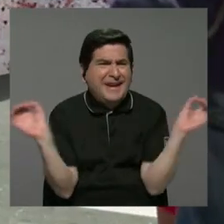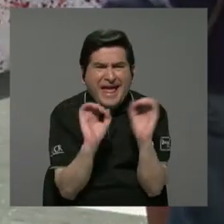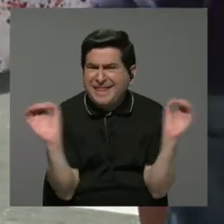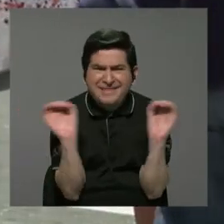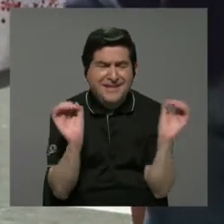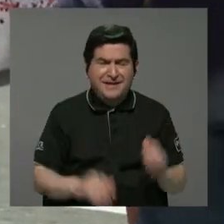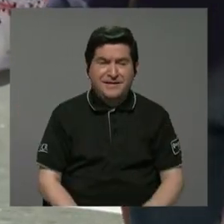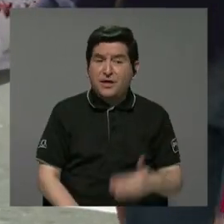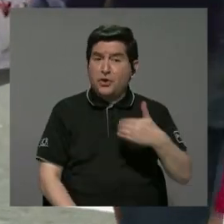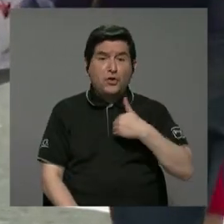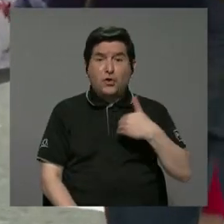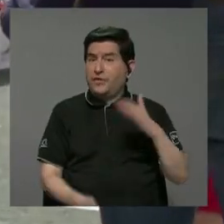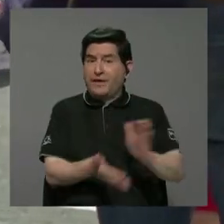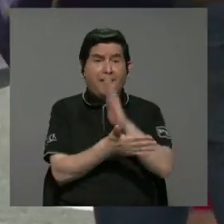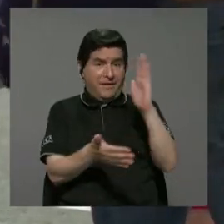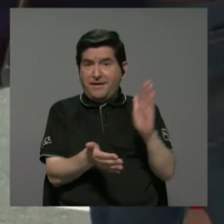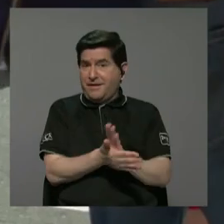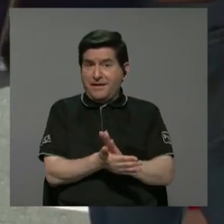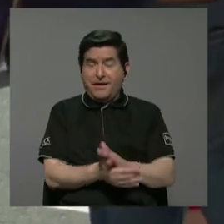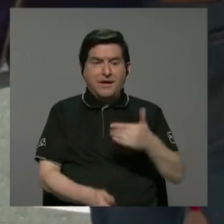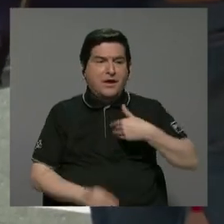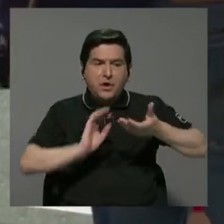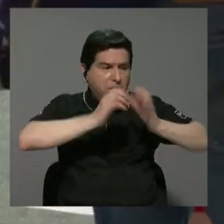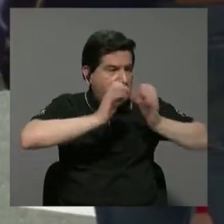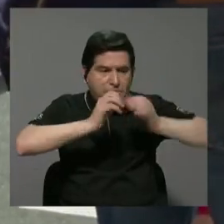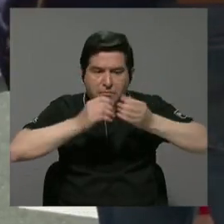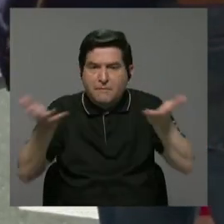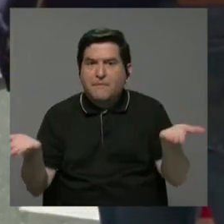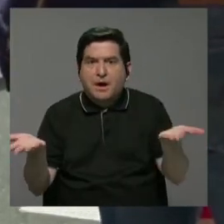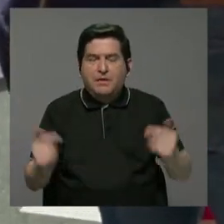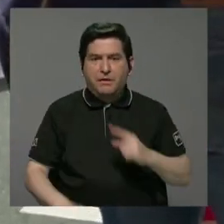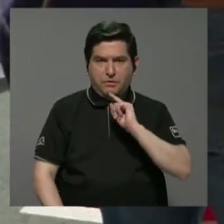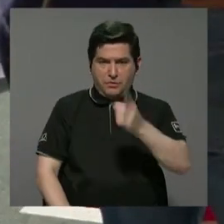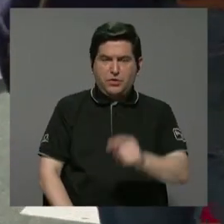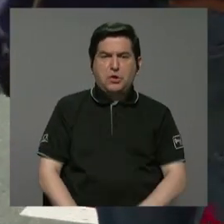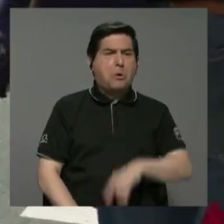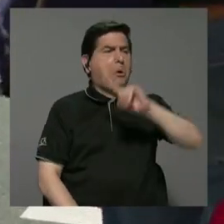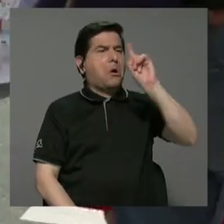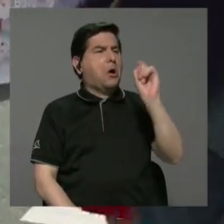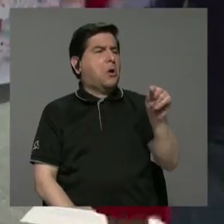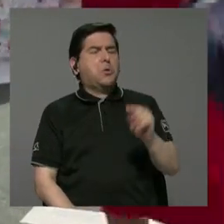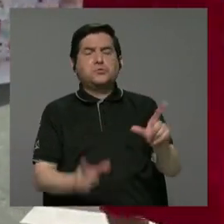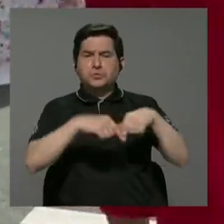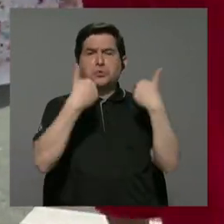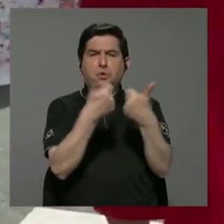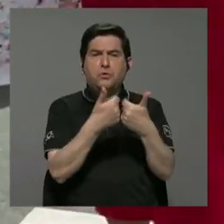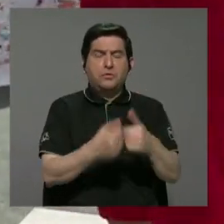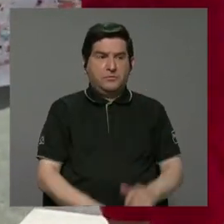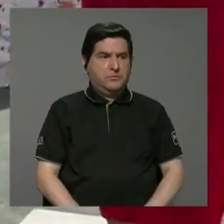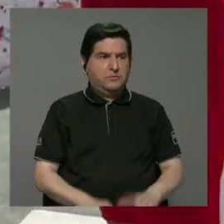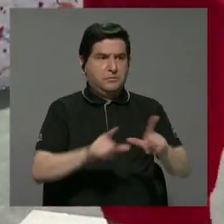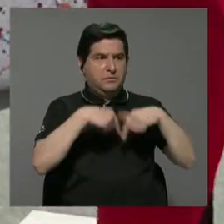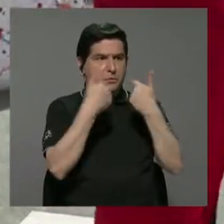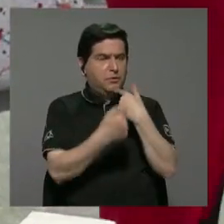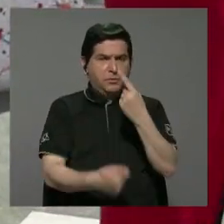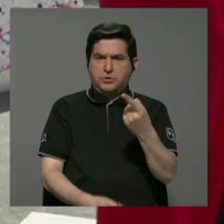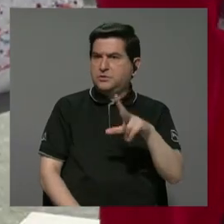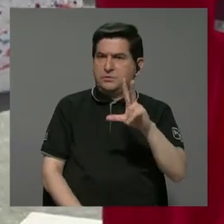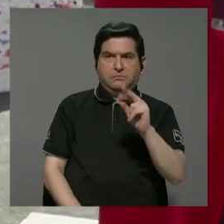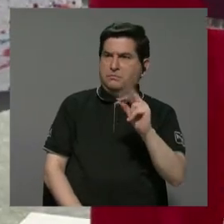Nada, no tenemos un documento, no tenemos indicadores. Dijo que lo consultó con sectores, los sectores dicen que no